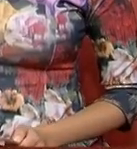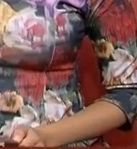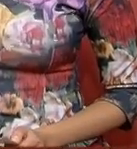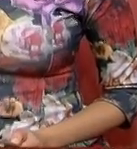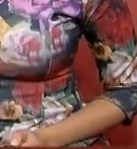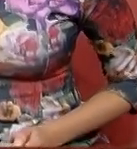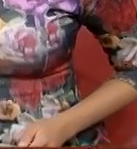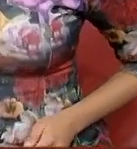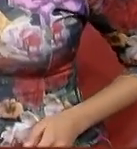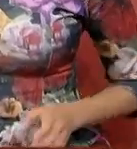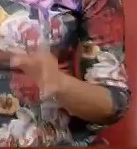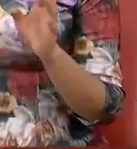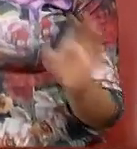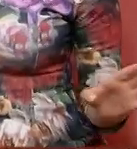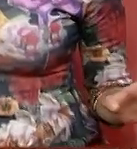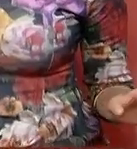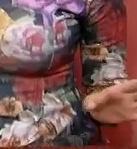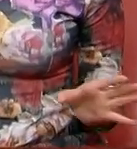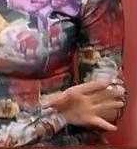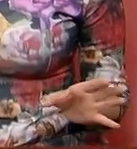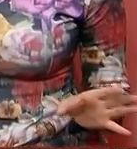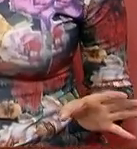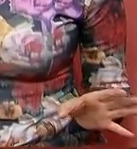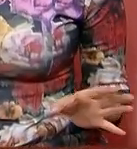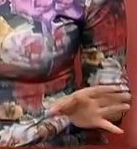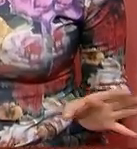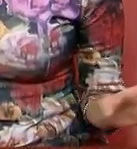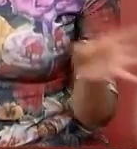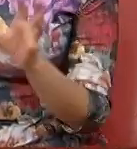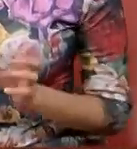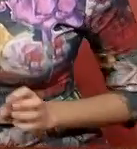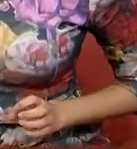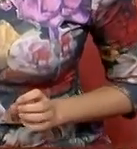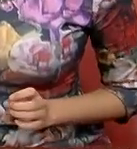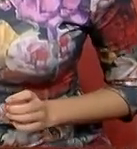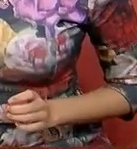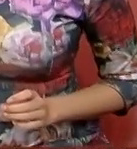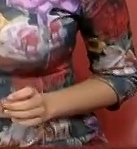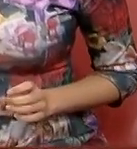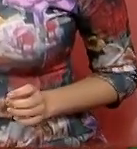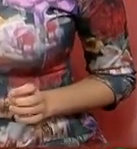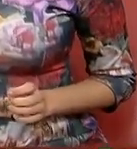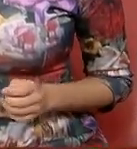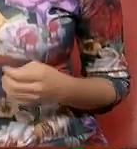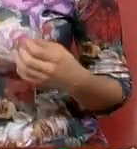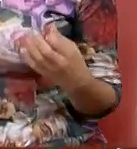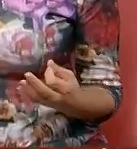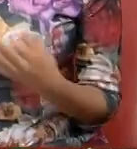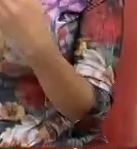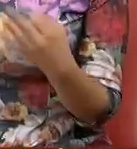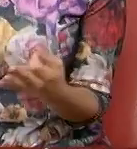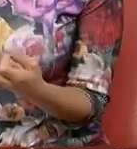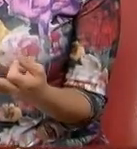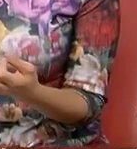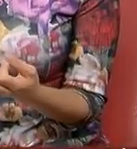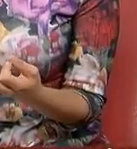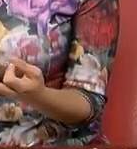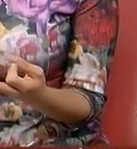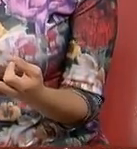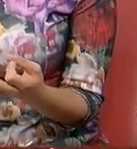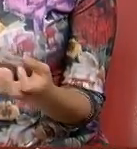de la tecnología. Y bueno, precisamente hablando de tecnología, regresando a nuestro país, y la ingeniería, la tecnología